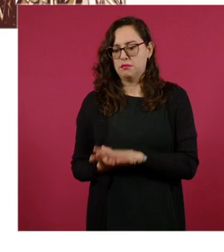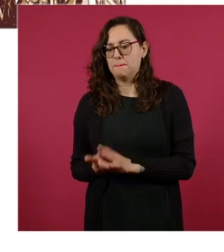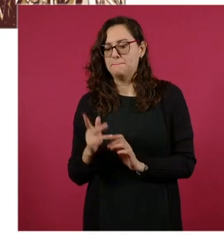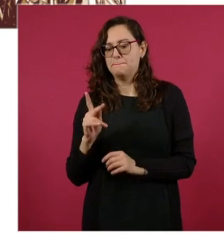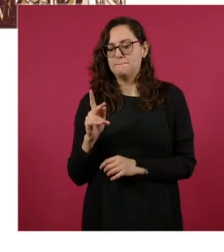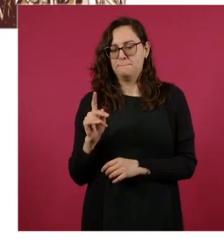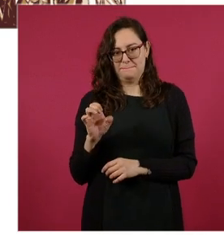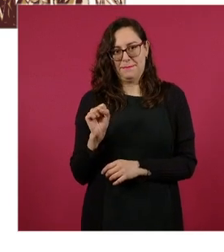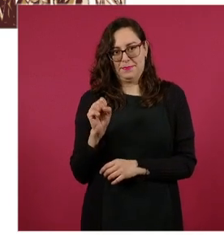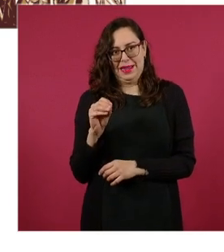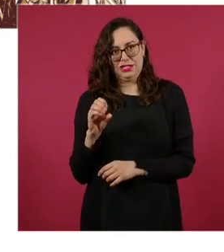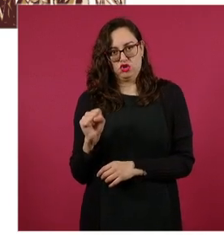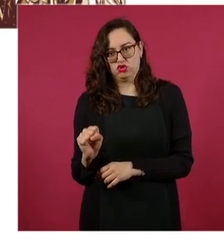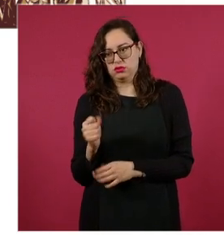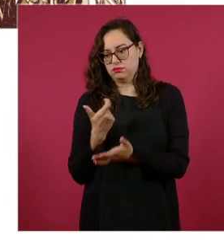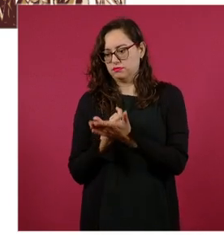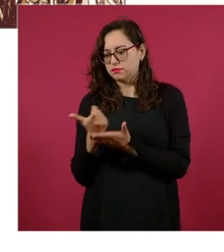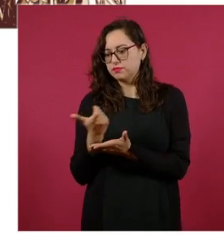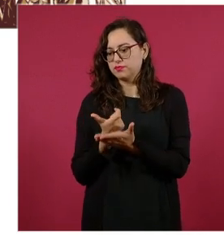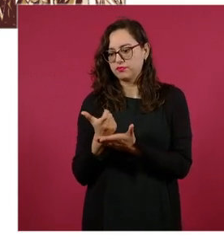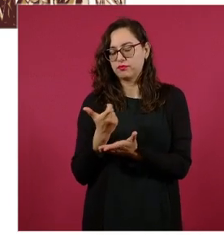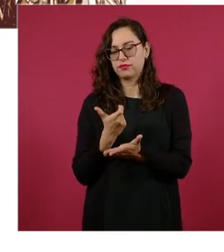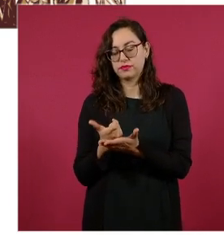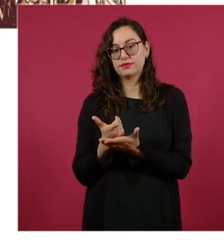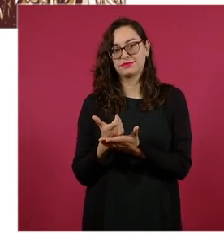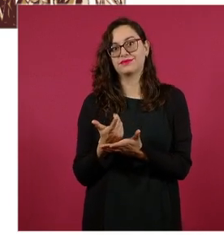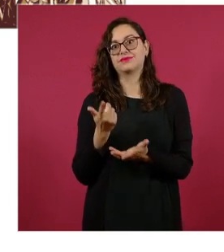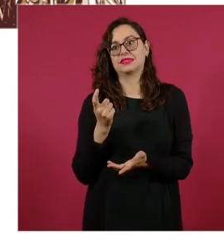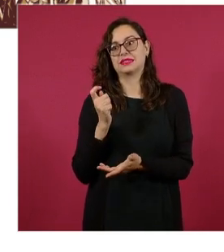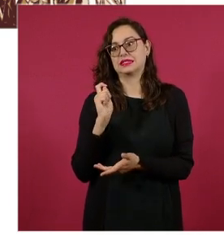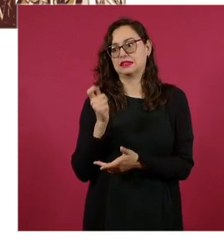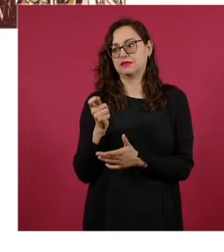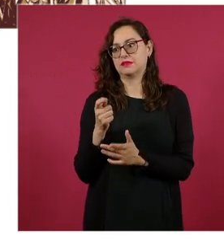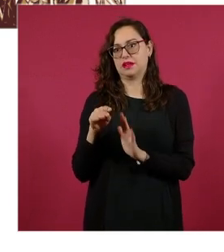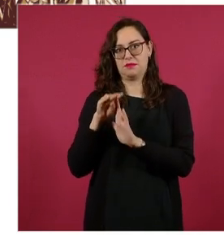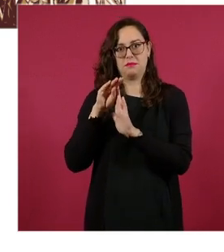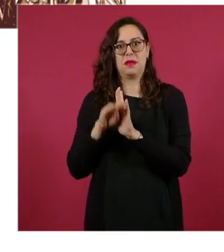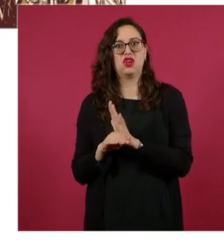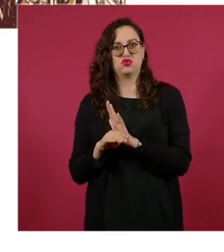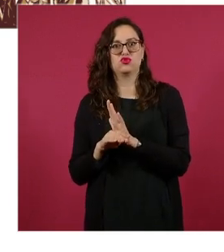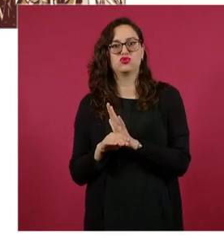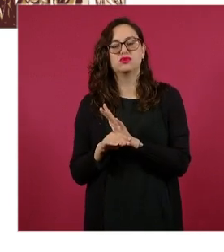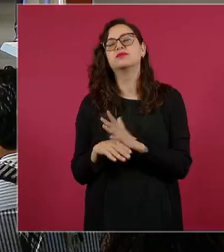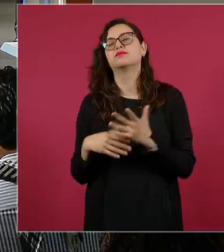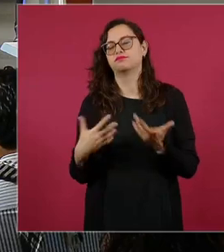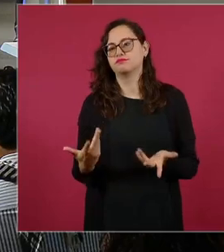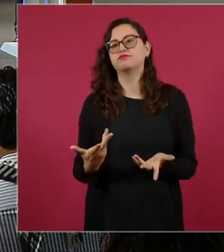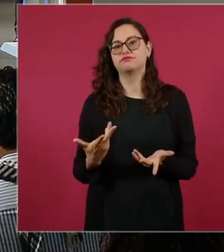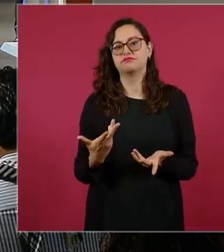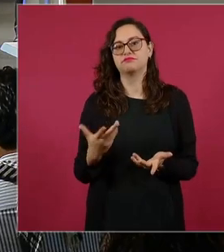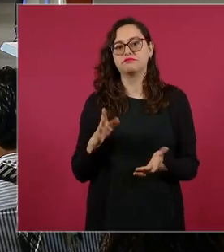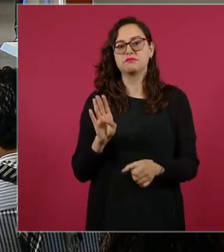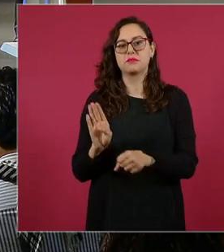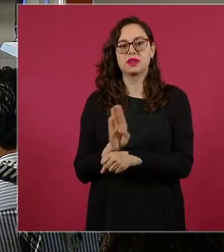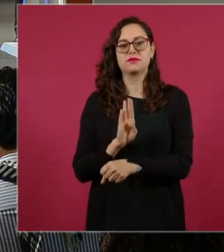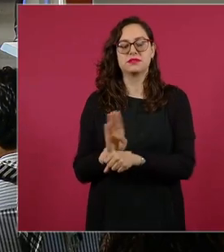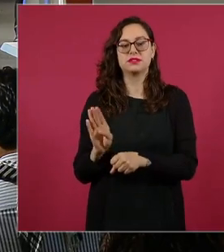quitas por cerca de 87 mil millones de pesos. Adelante, tenemos